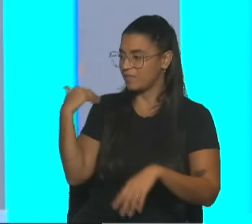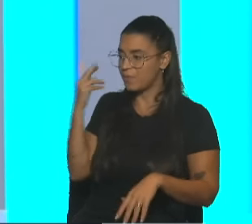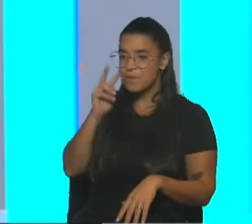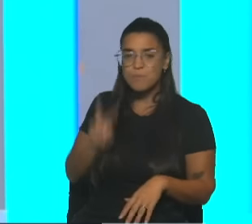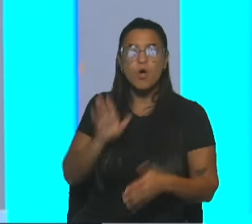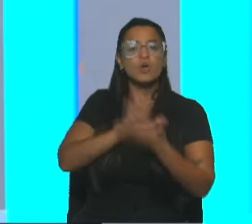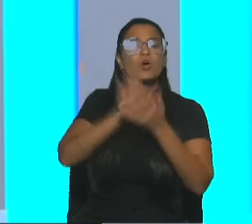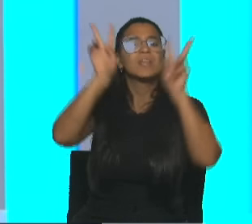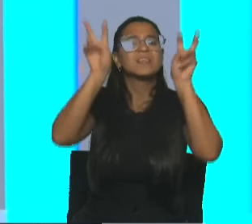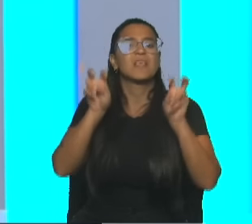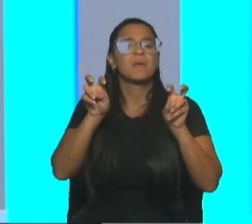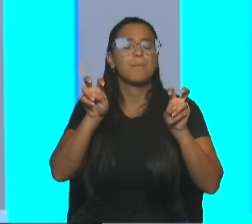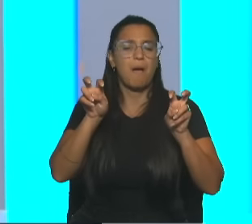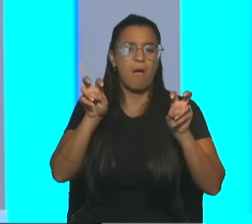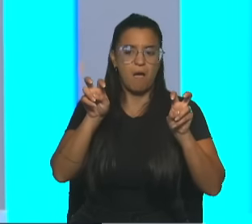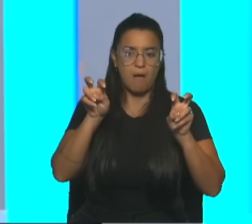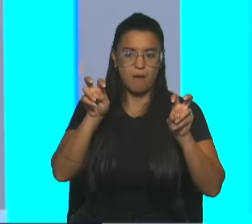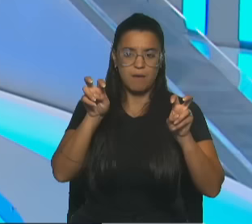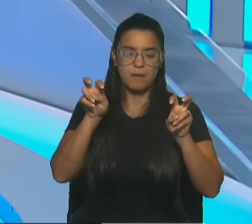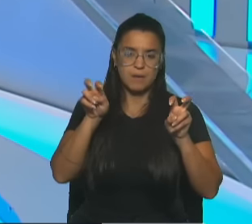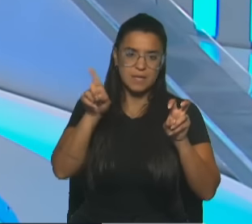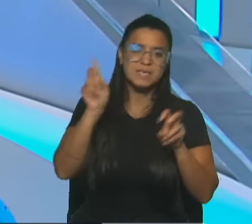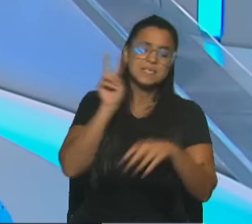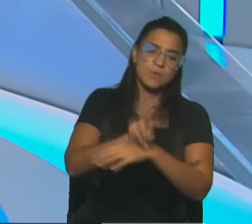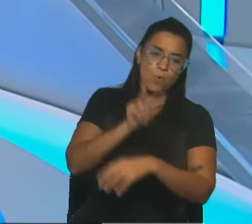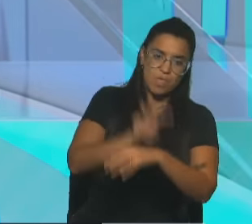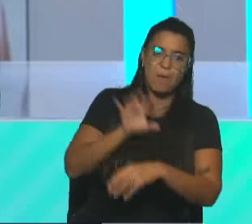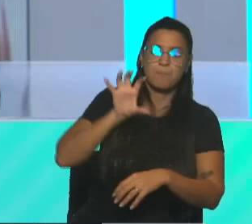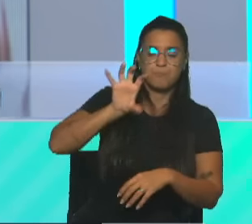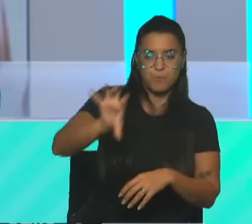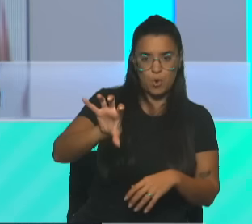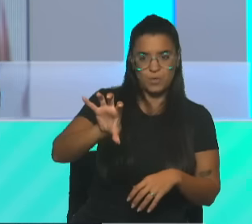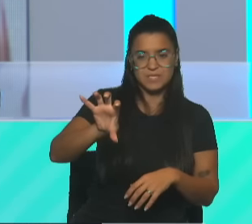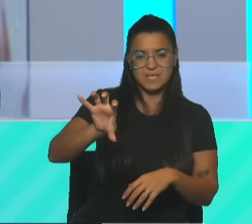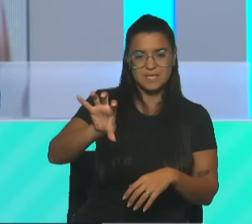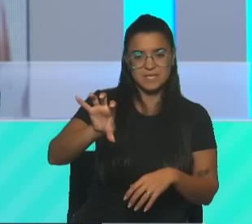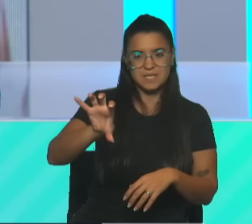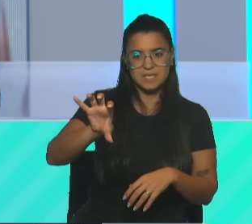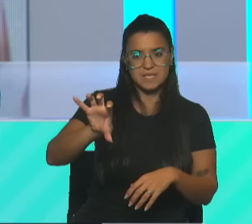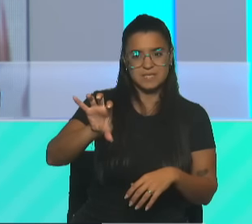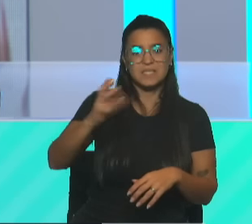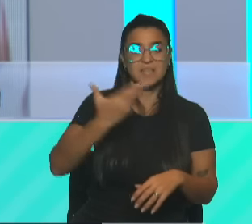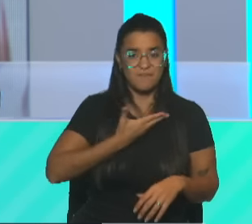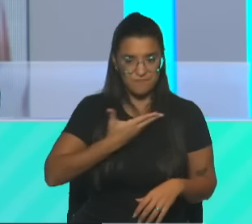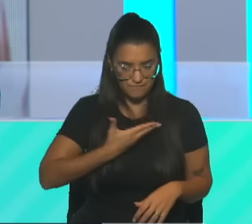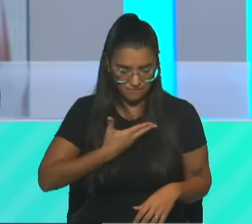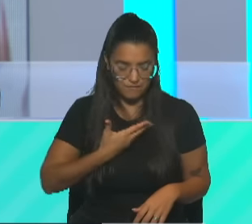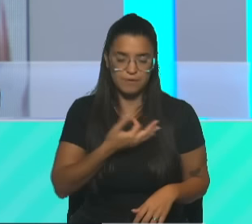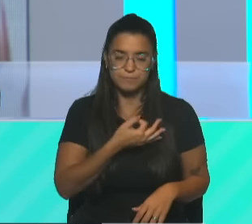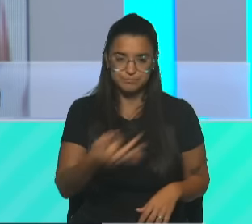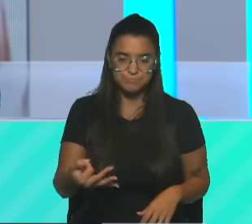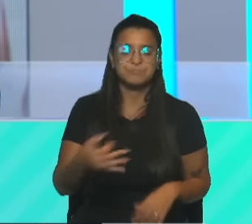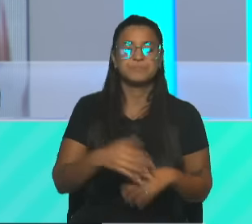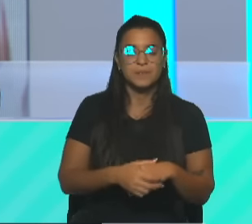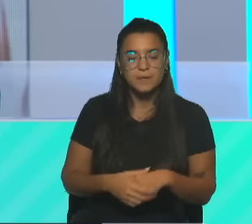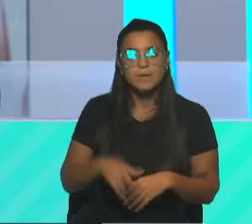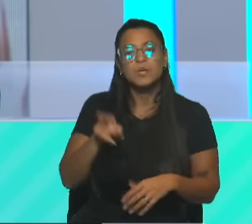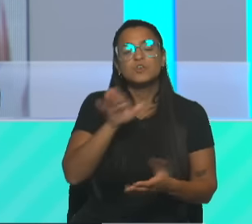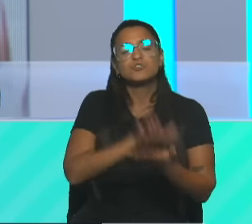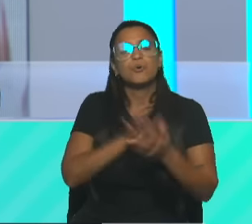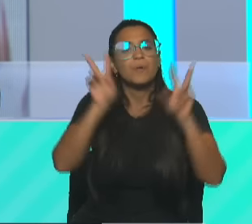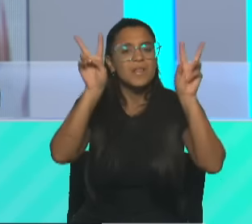el tema de la este seguridad en la provincia de buos aires de Santa de la provincia de Santa Fe no a partir del tema